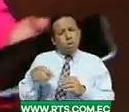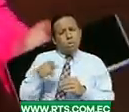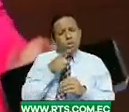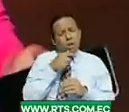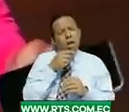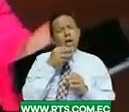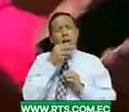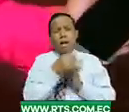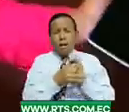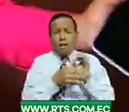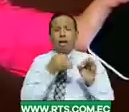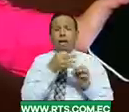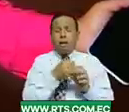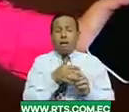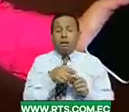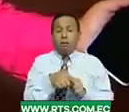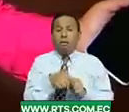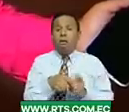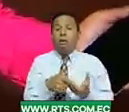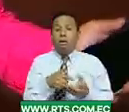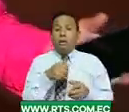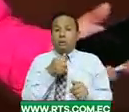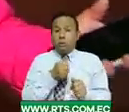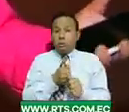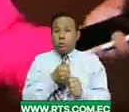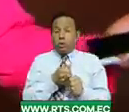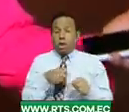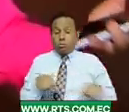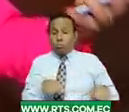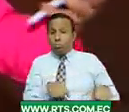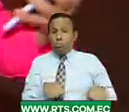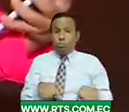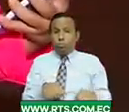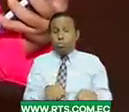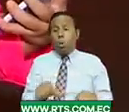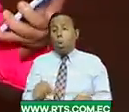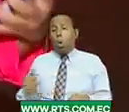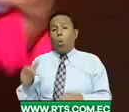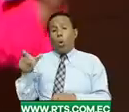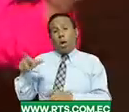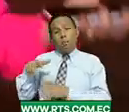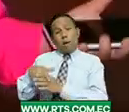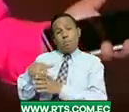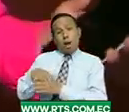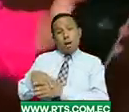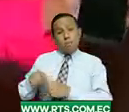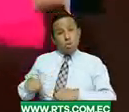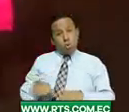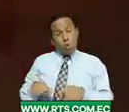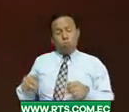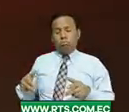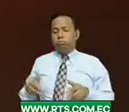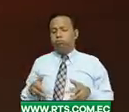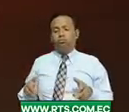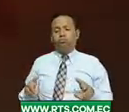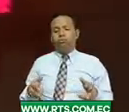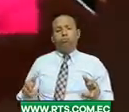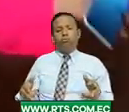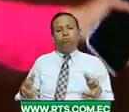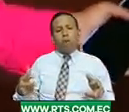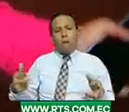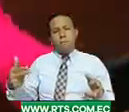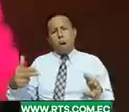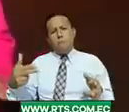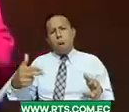los sicarios en moto, le disparan. Aproximadamente vemos 5 indicios balísticos en el piso, que es lo que le habrían